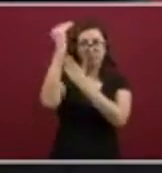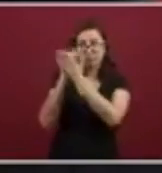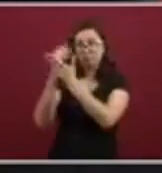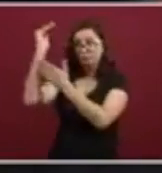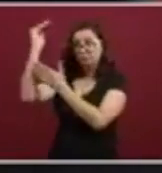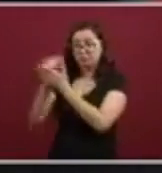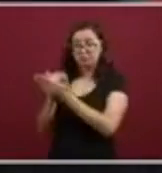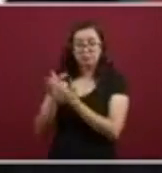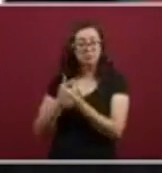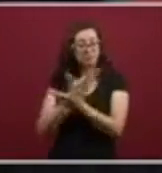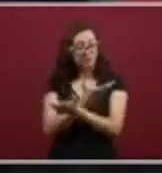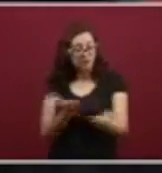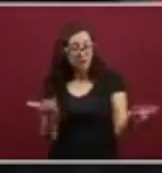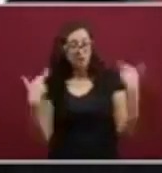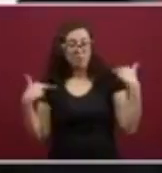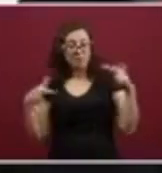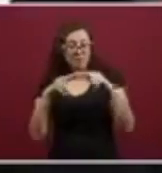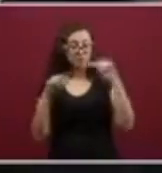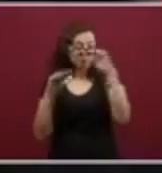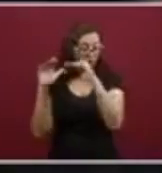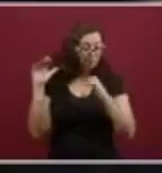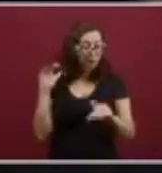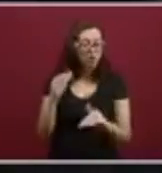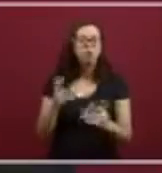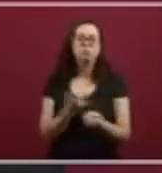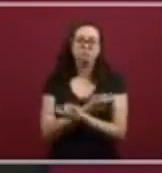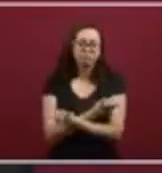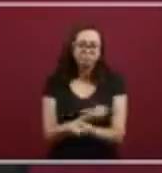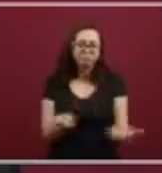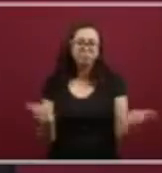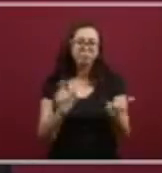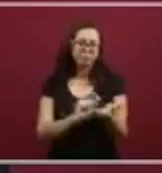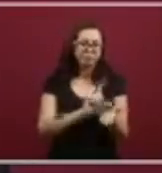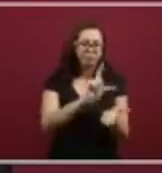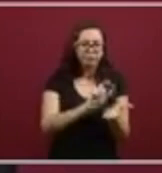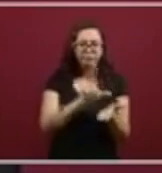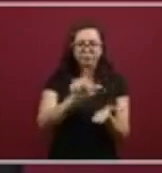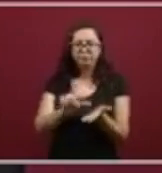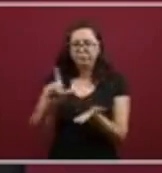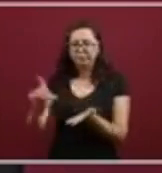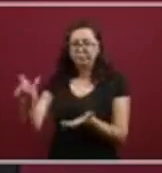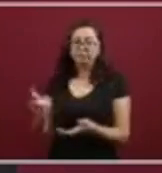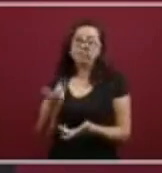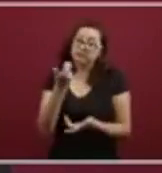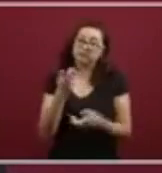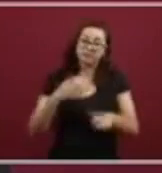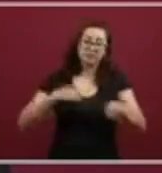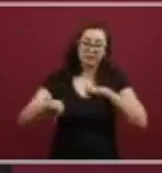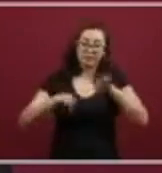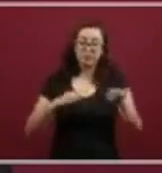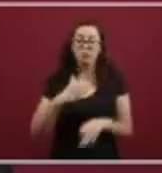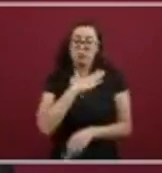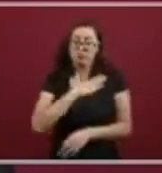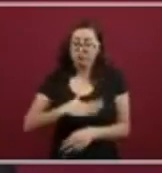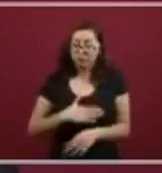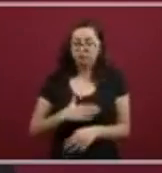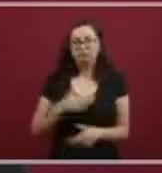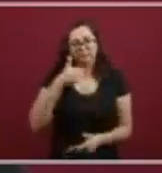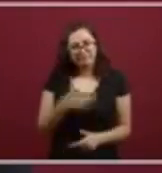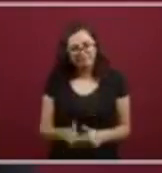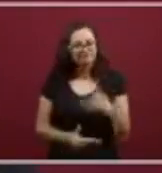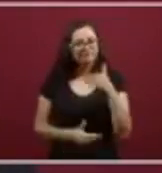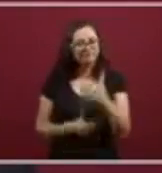aumentar el sueldo de los de abajo. Esa es justicia laboral. En eso estamos. Es